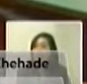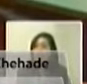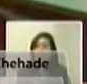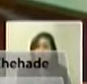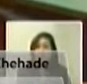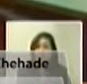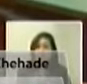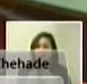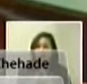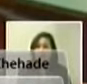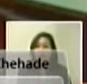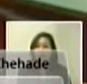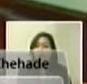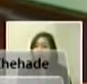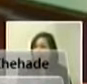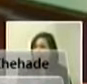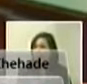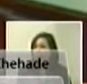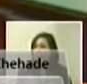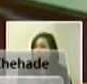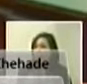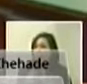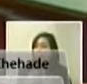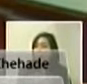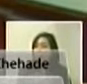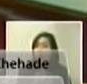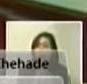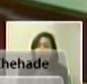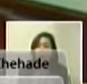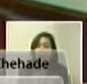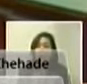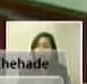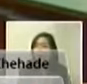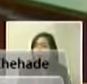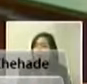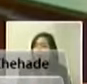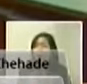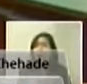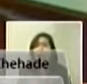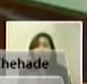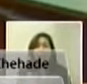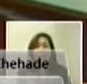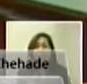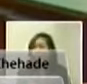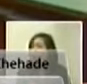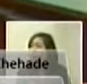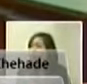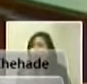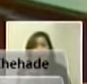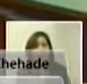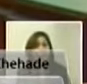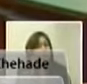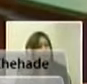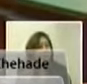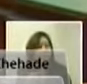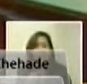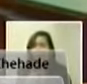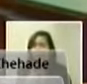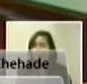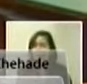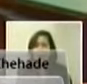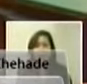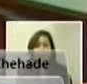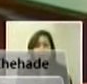de resolver? Ahí figura claramente de que el general Arteta, ni mucho menos otro general, ha dicho de